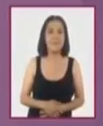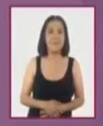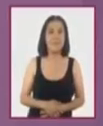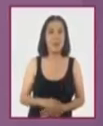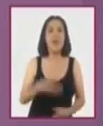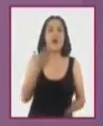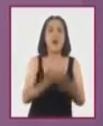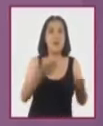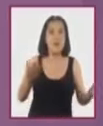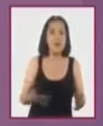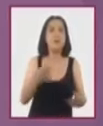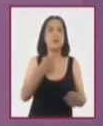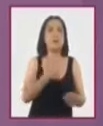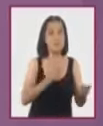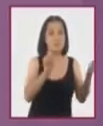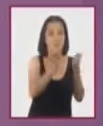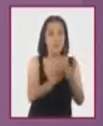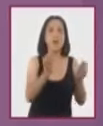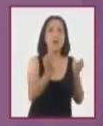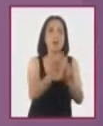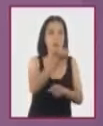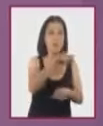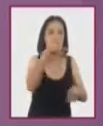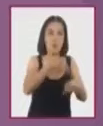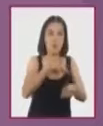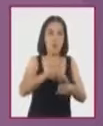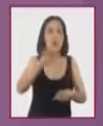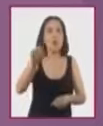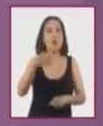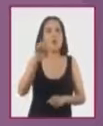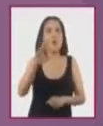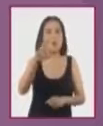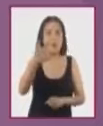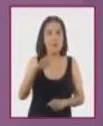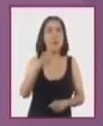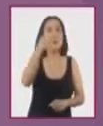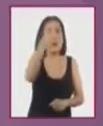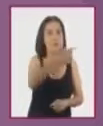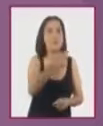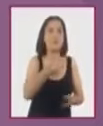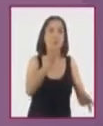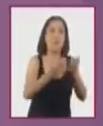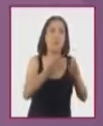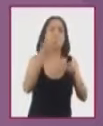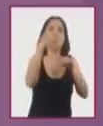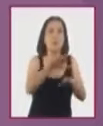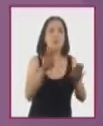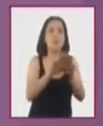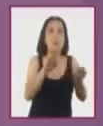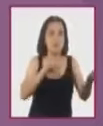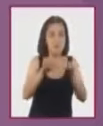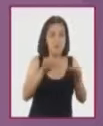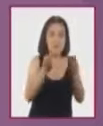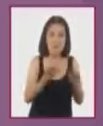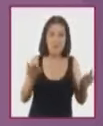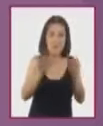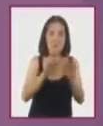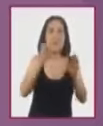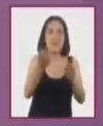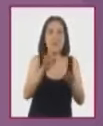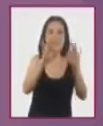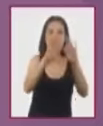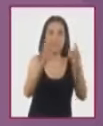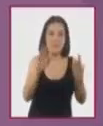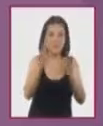Nos encontramos con el doctor Jorge Hirsch, que nos platicará sobre la importancia de conocer el movimiento a partir de la física.